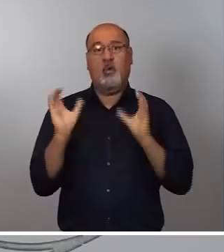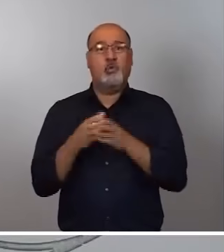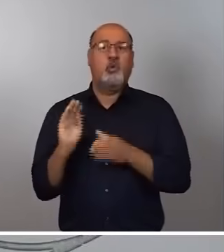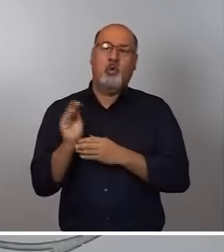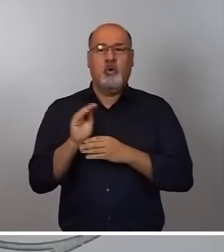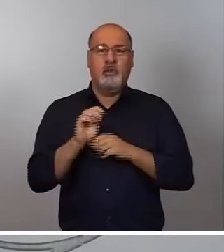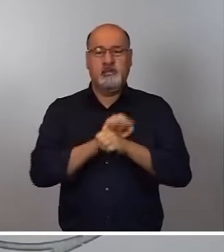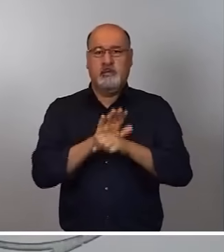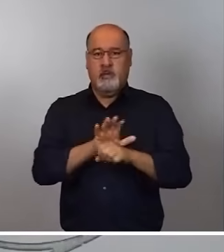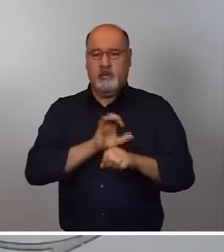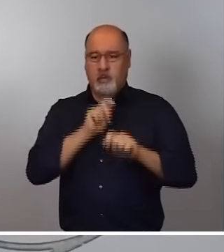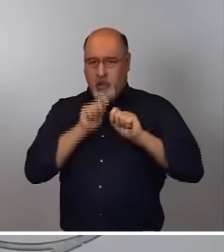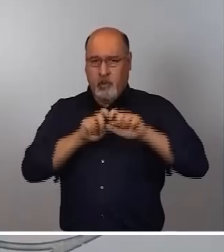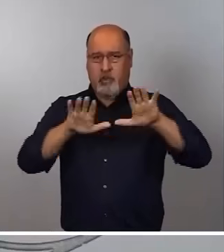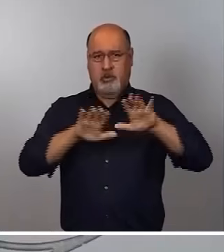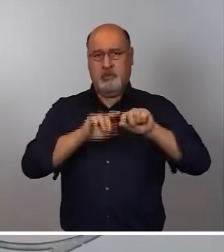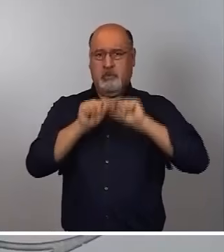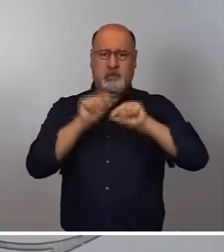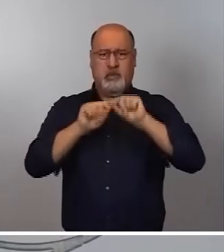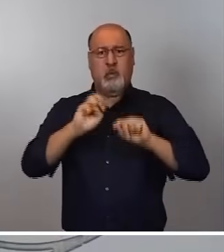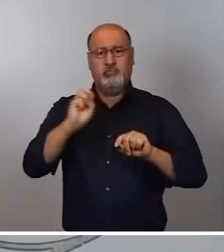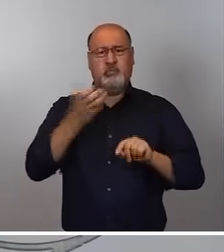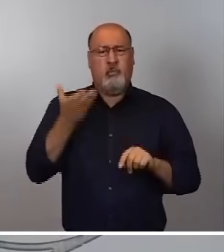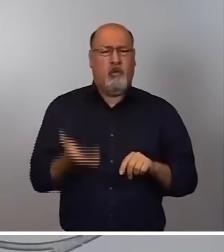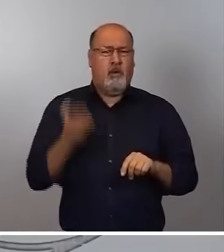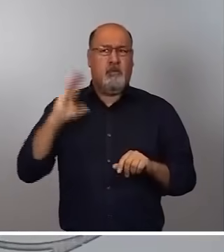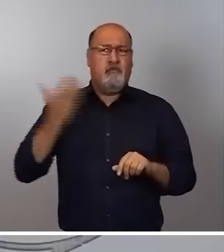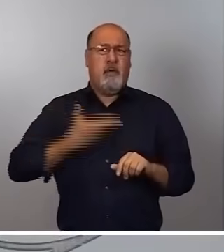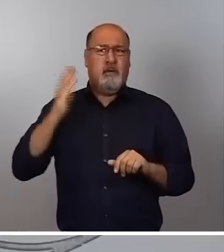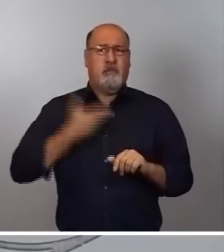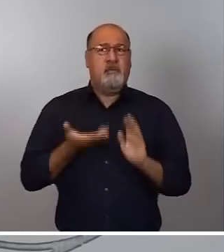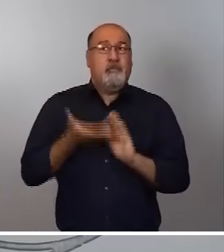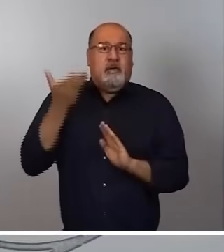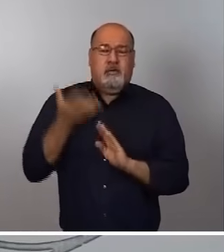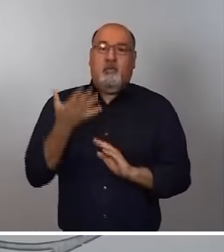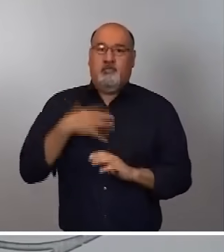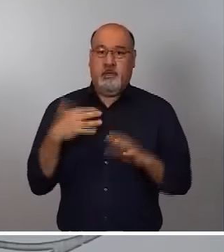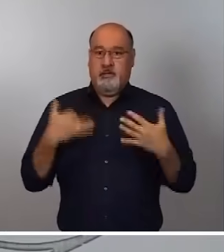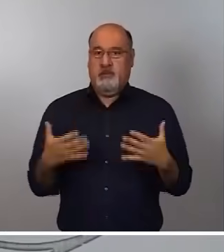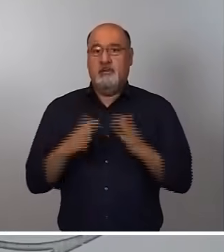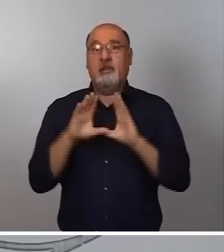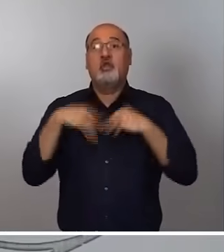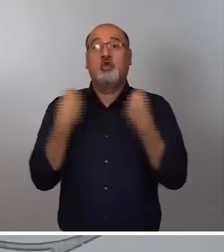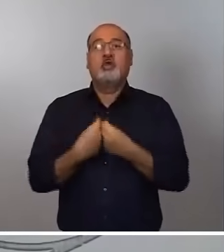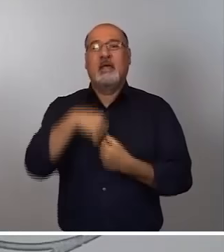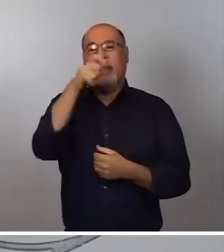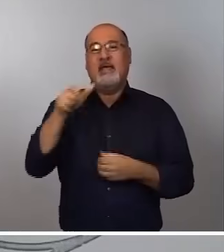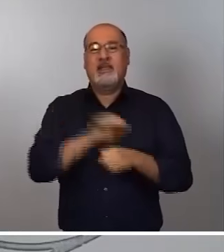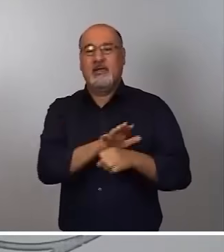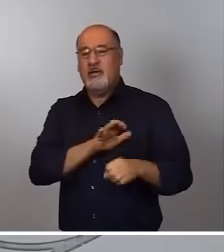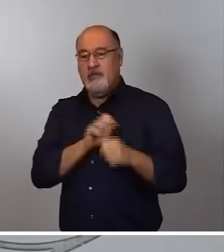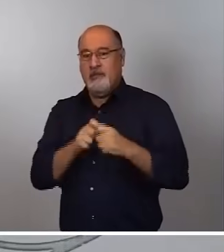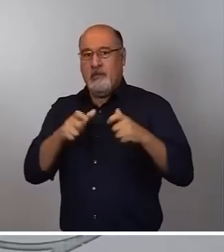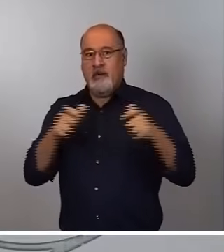a otro tipo de gravedad y desde luego porque cuanto más aumenta el número de personas contagiadas pues estadísticamente